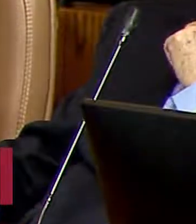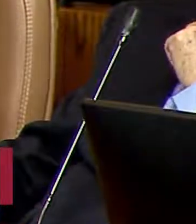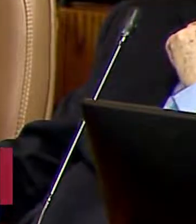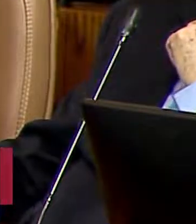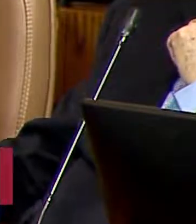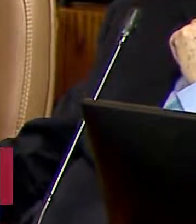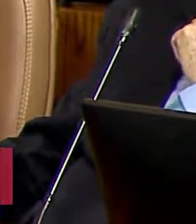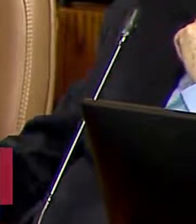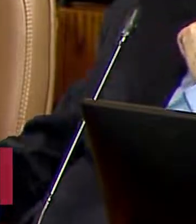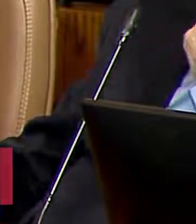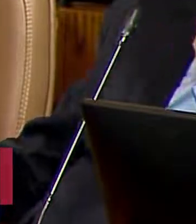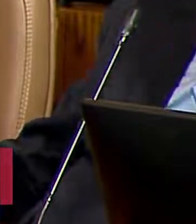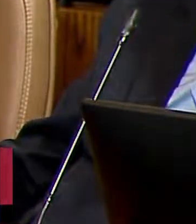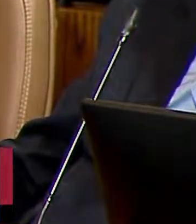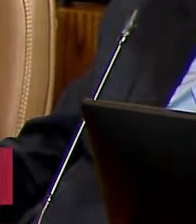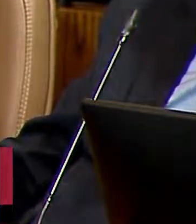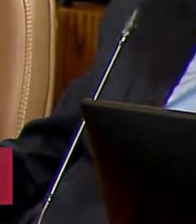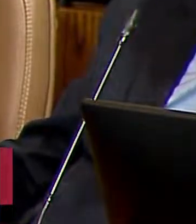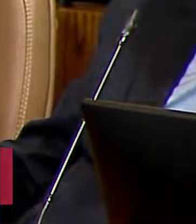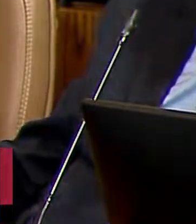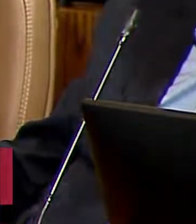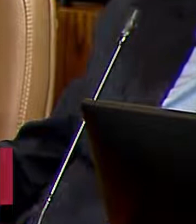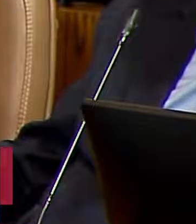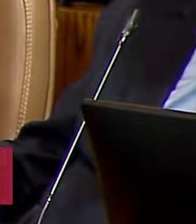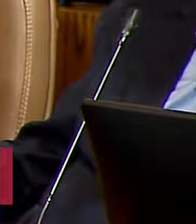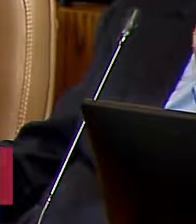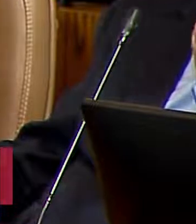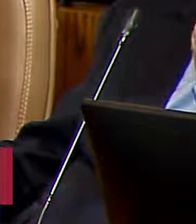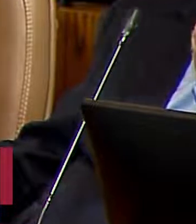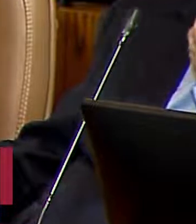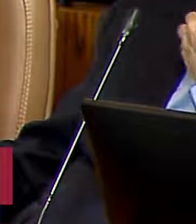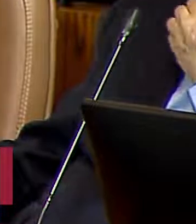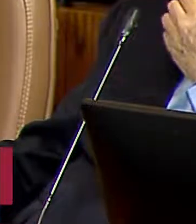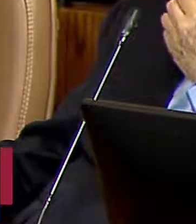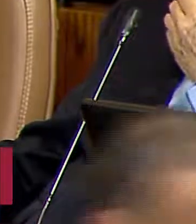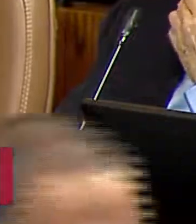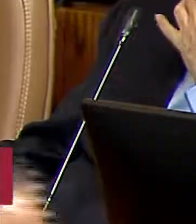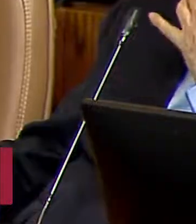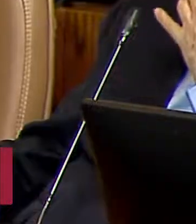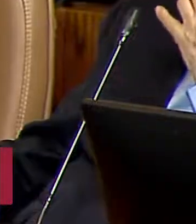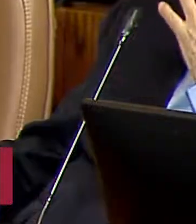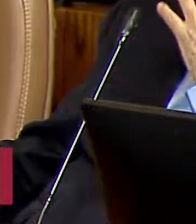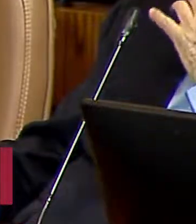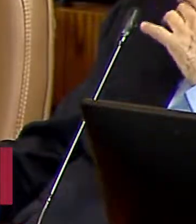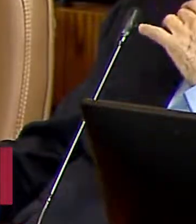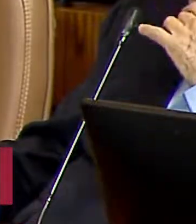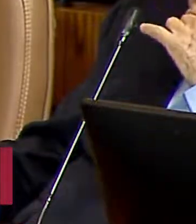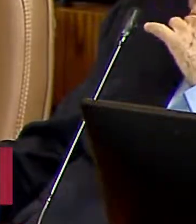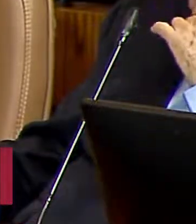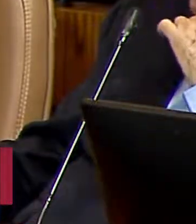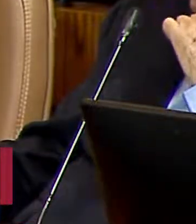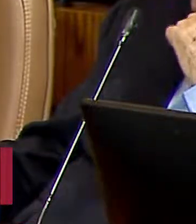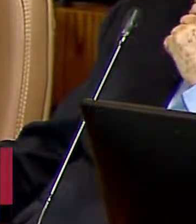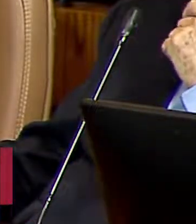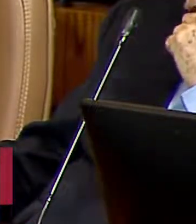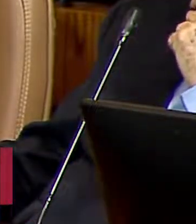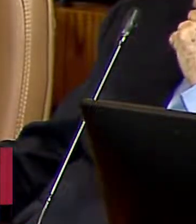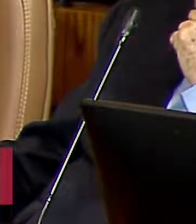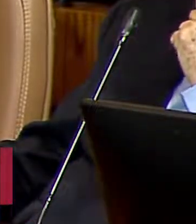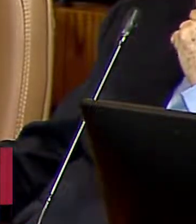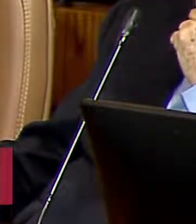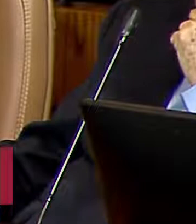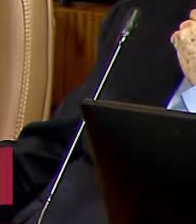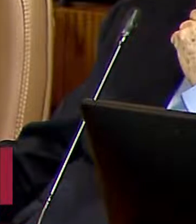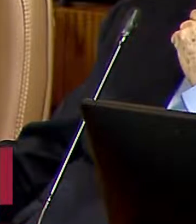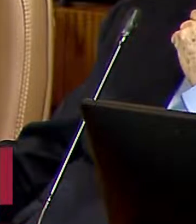Termine, yo, diputado, es punto de reglamento. No puede ser excusa, punto de reglamento. Yo creo que el pareo es un acto de confianza.